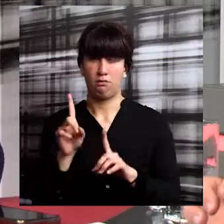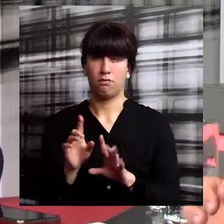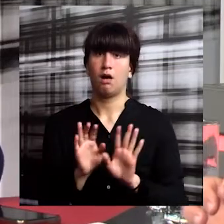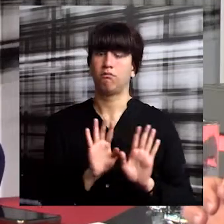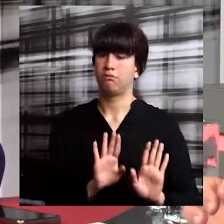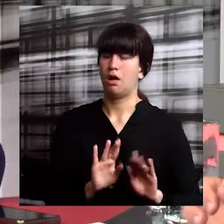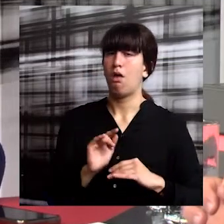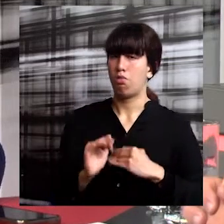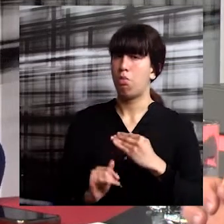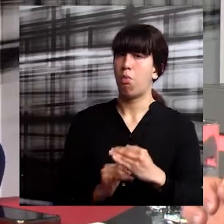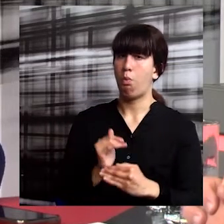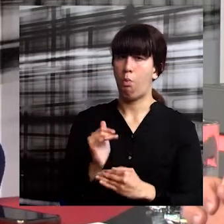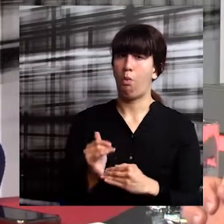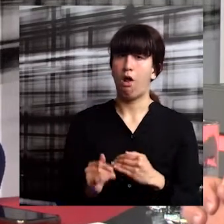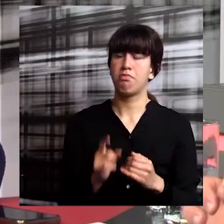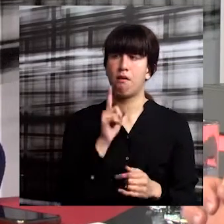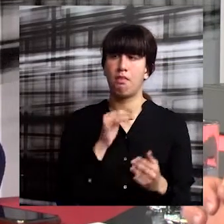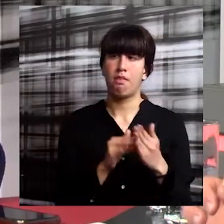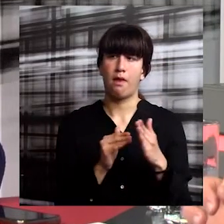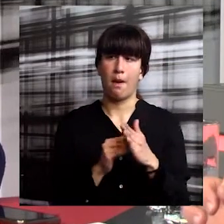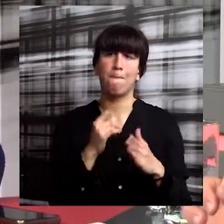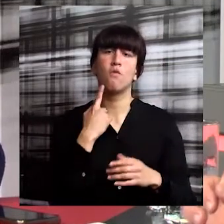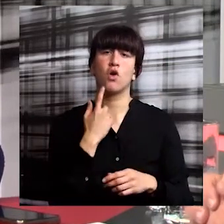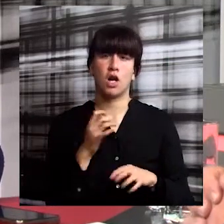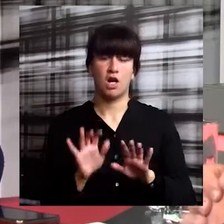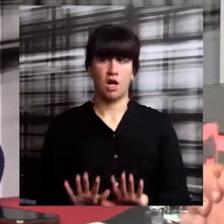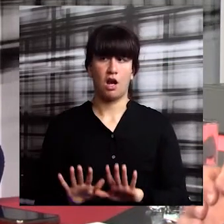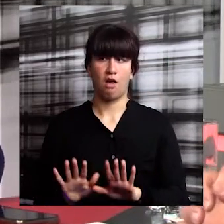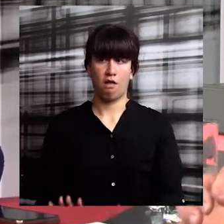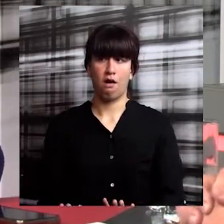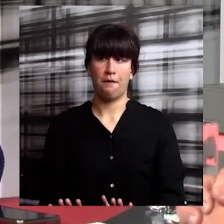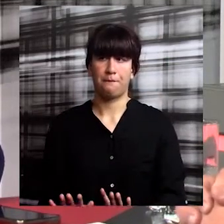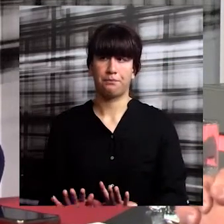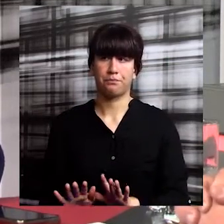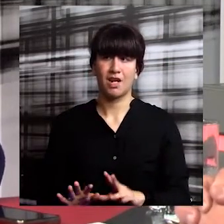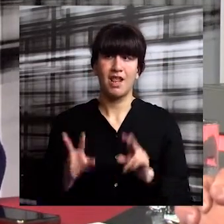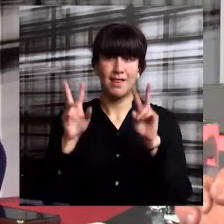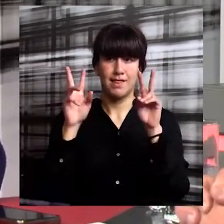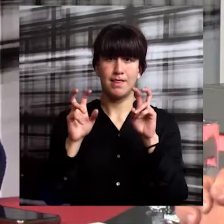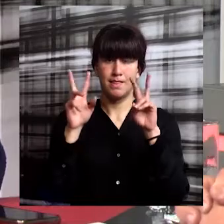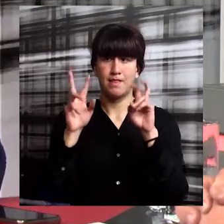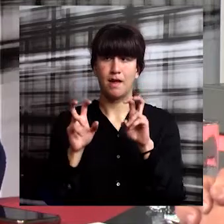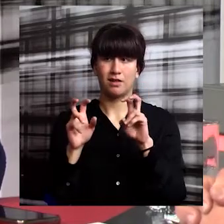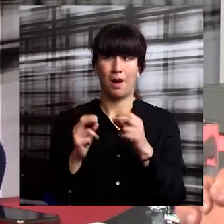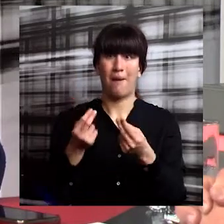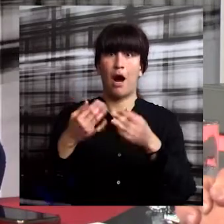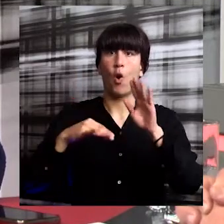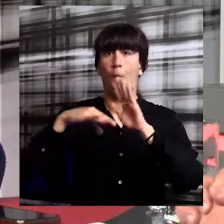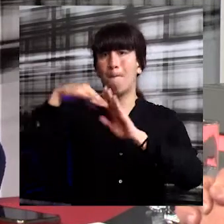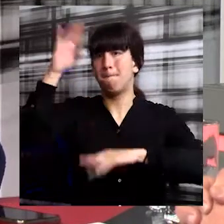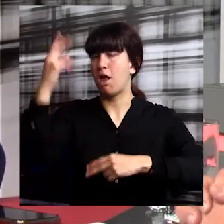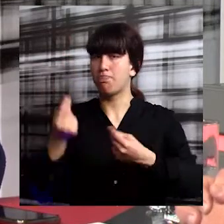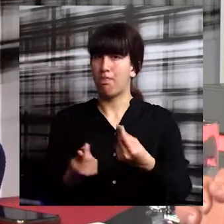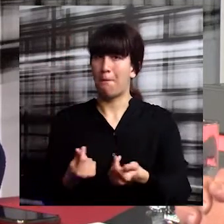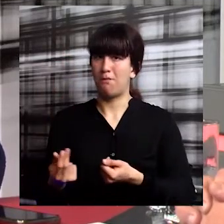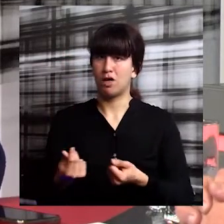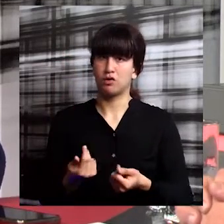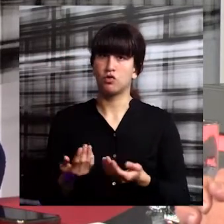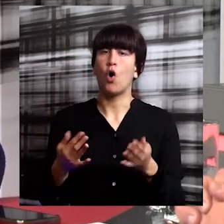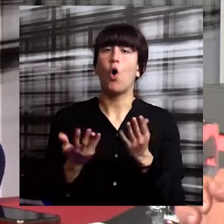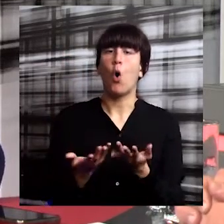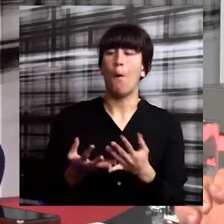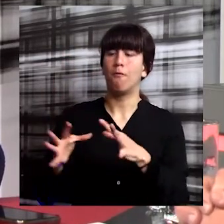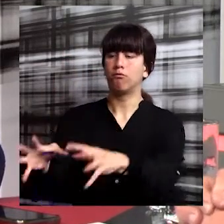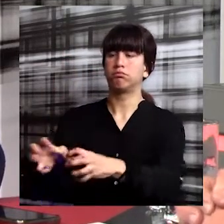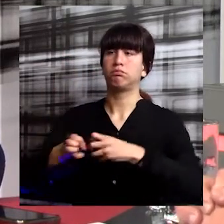que queda, pero así todo, por los proyectos que hemos visto, el tema tanto del presupuesto como de las atribuciones a las nuevas autoridades